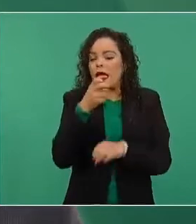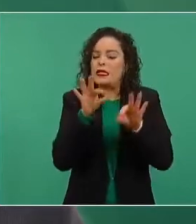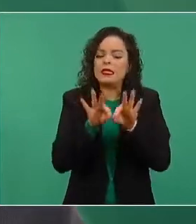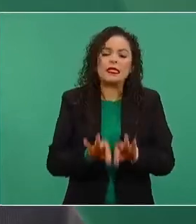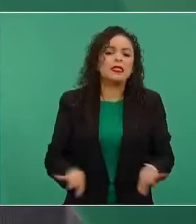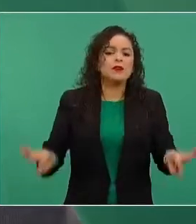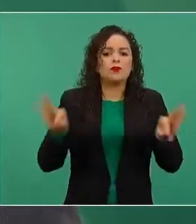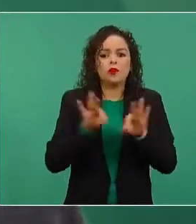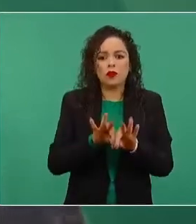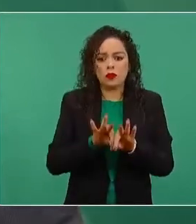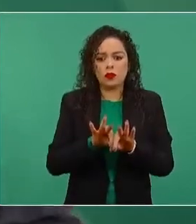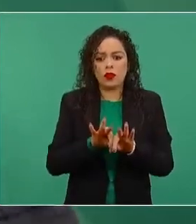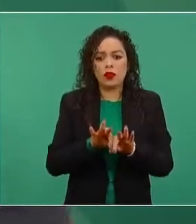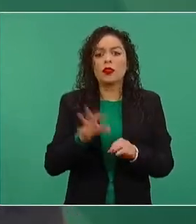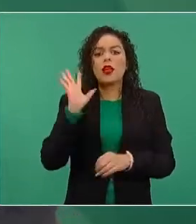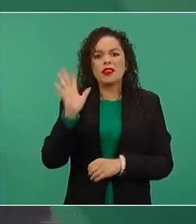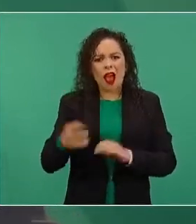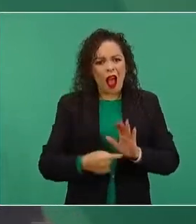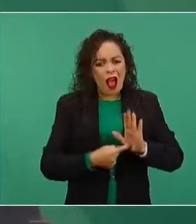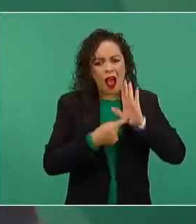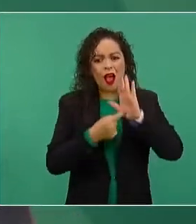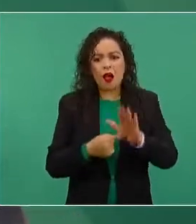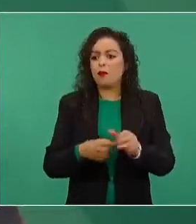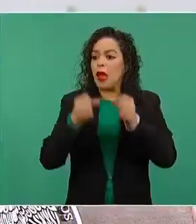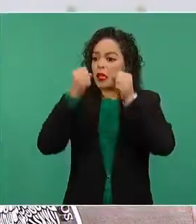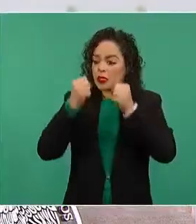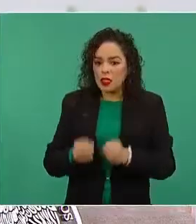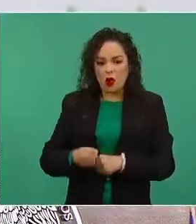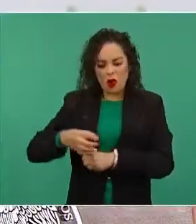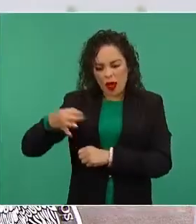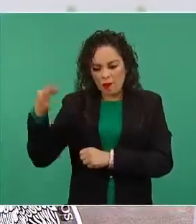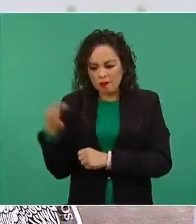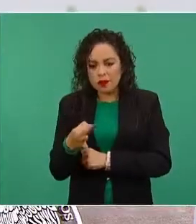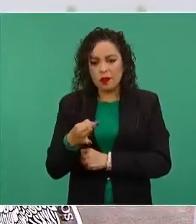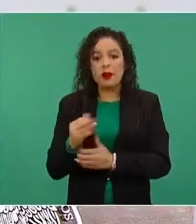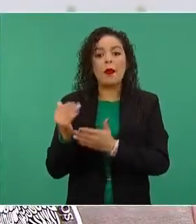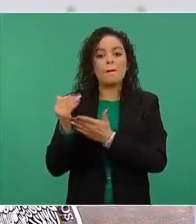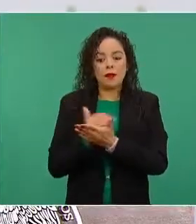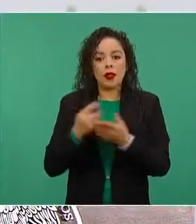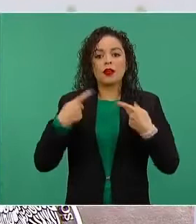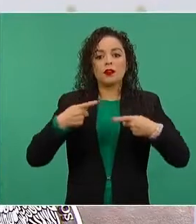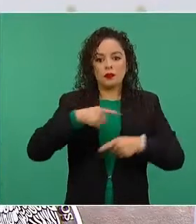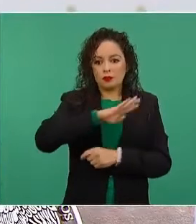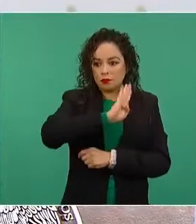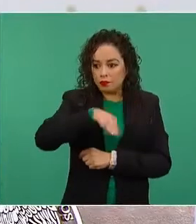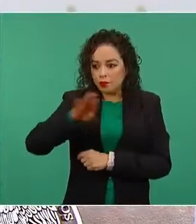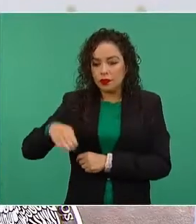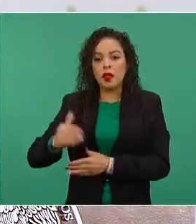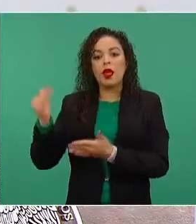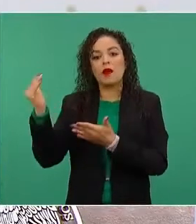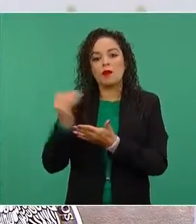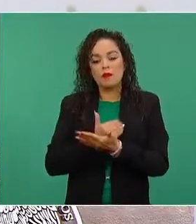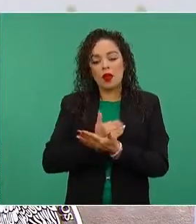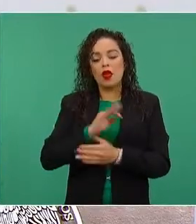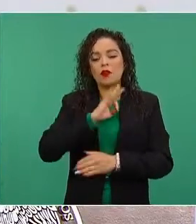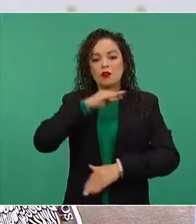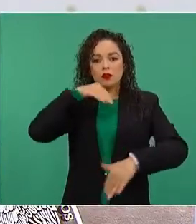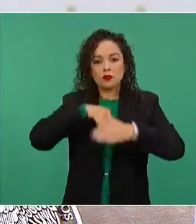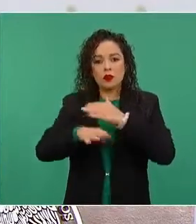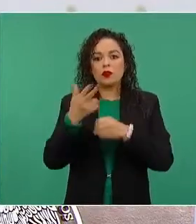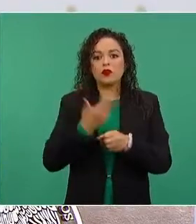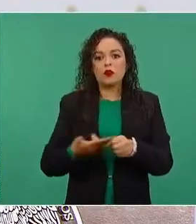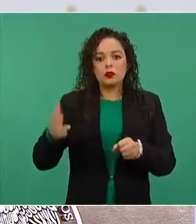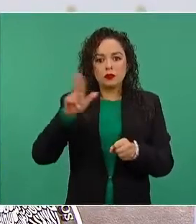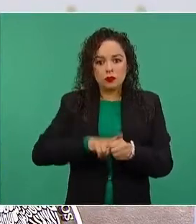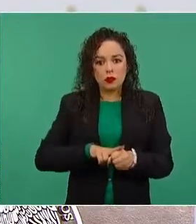ser, además de segura, muy efectiva, reduce la mortalidad, el riesgo de hospitalización, el riesgo de COVID grave